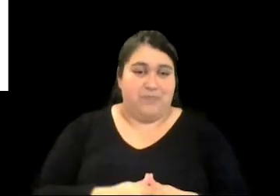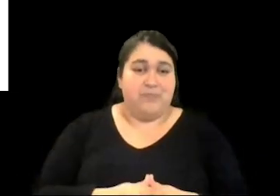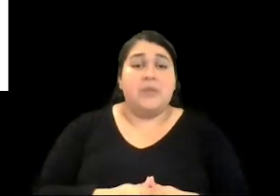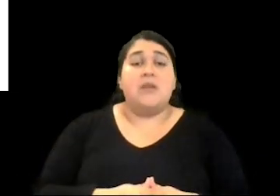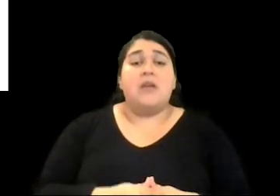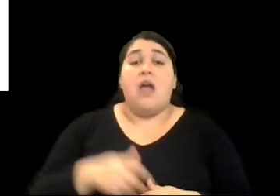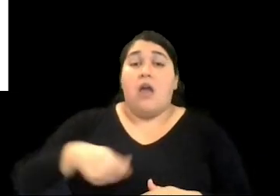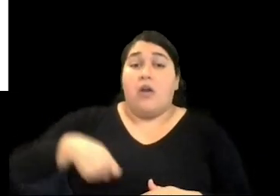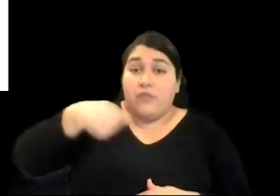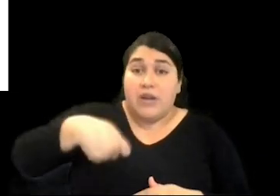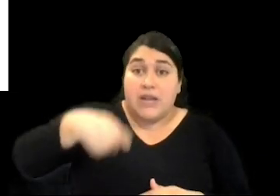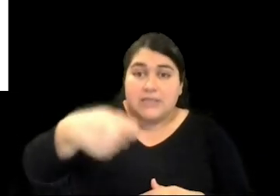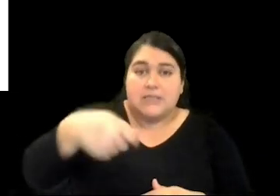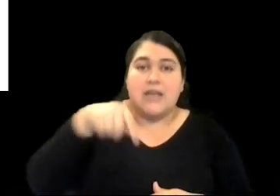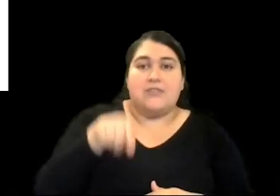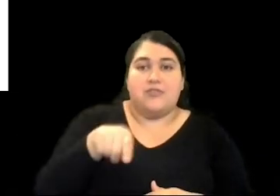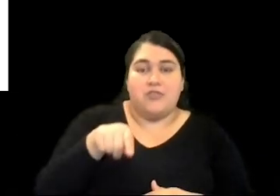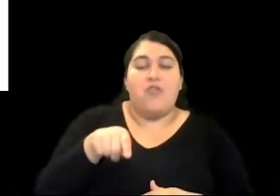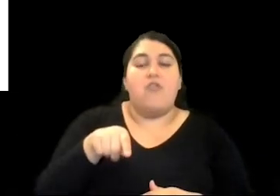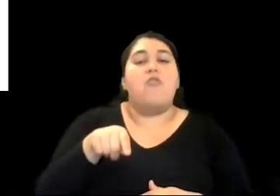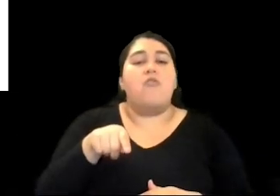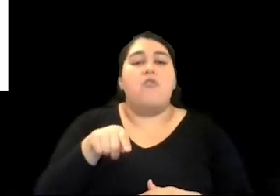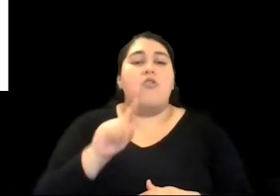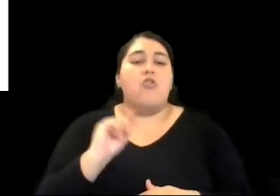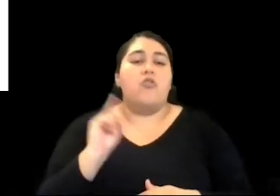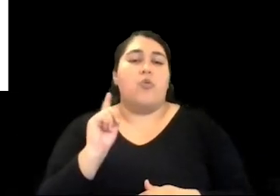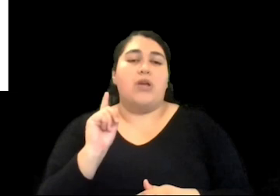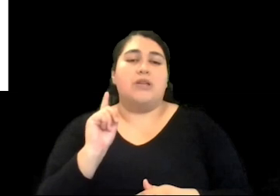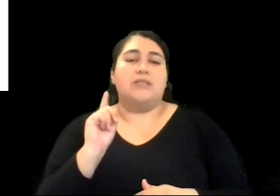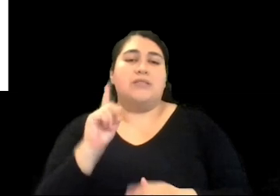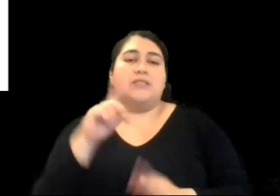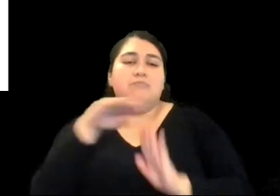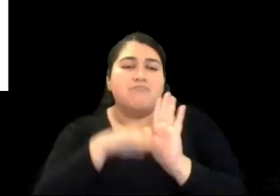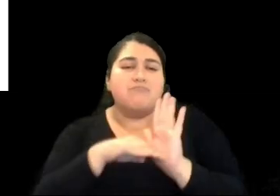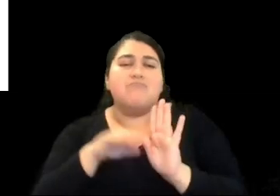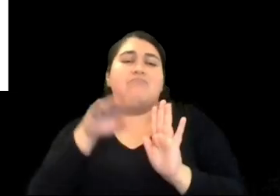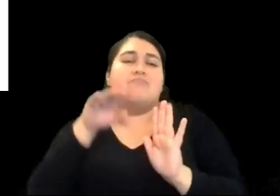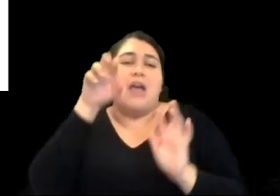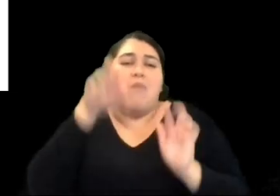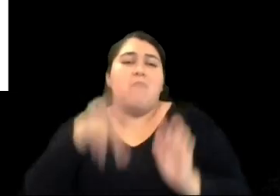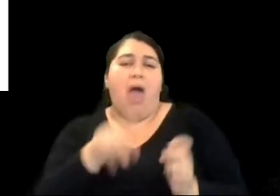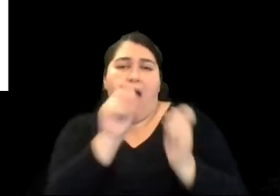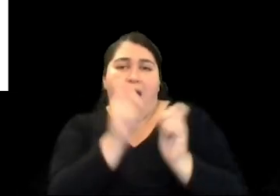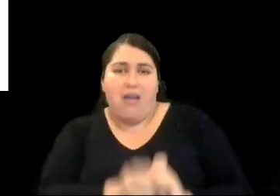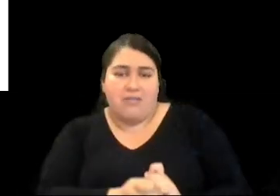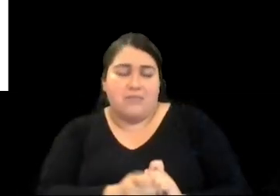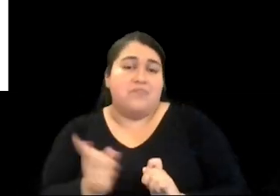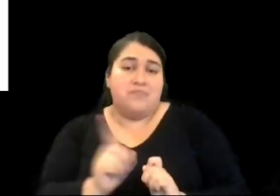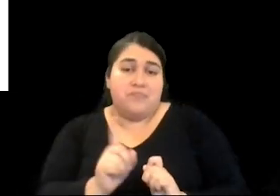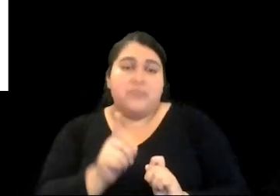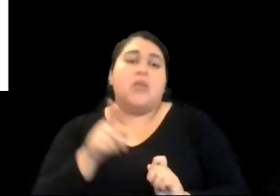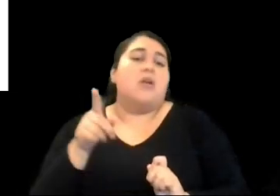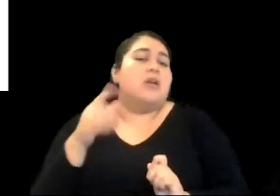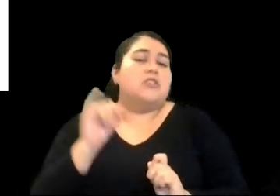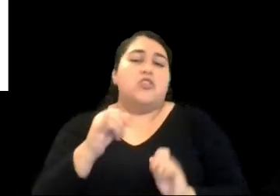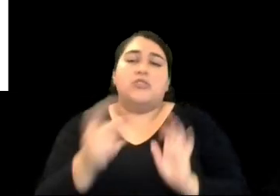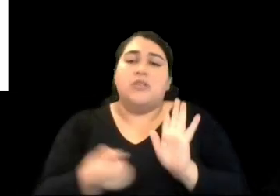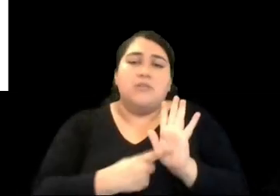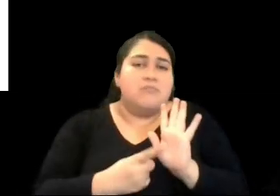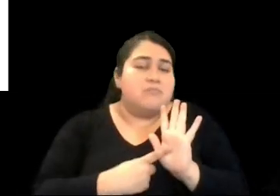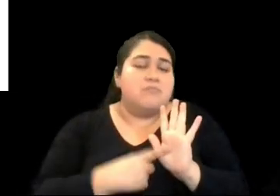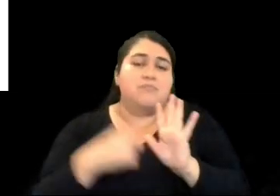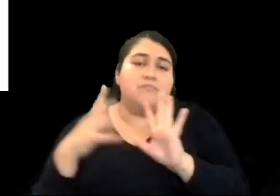refinanciación, que en este caso de refinanciación no se admite la reformulación de planes, implica que todas las obligaciones del plan tienen que